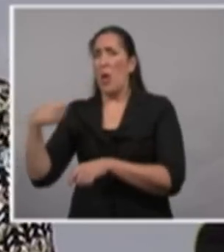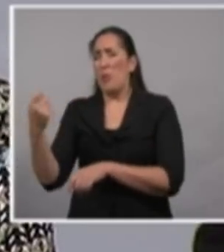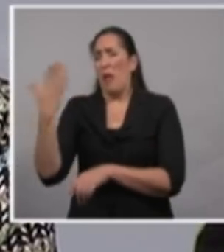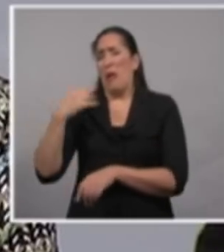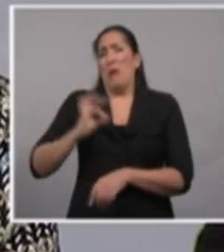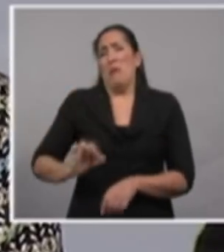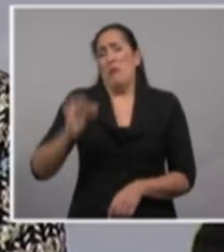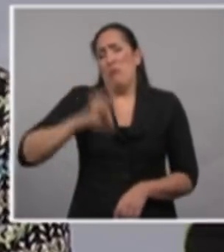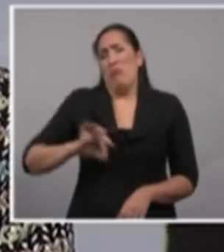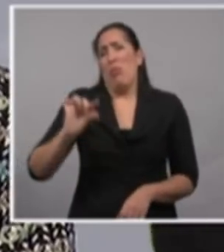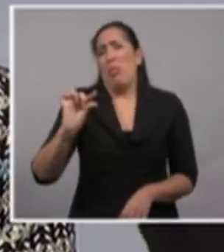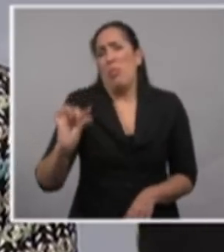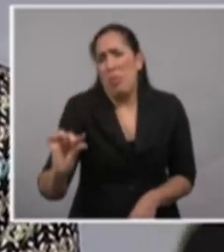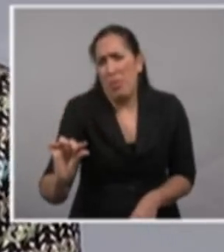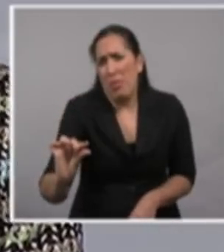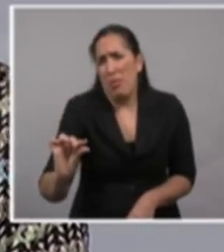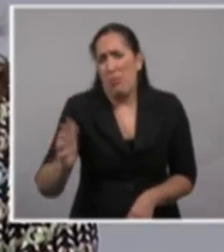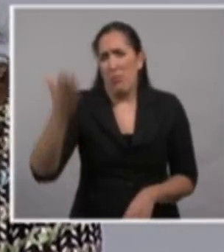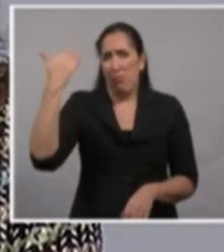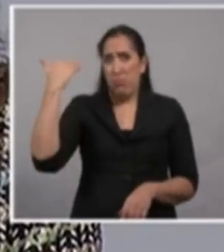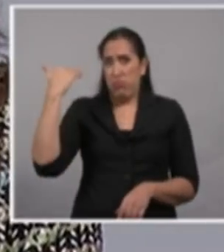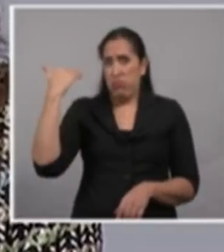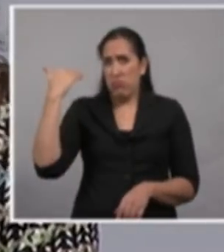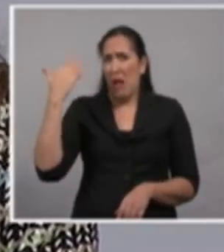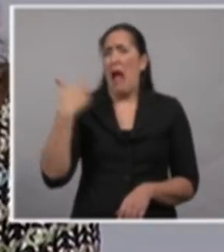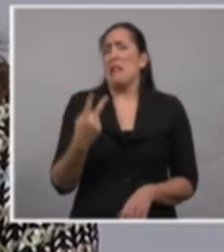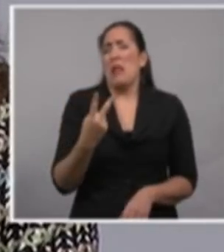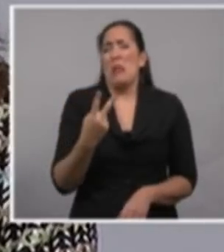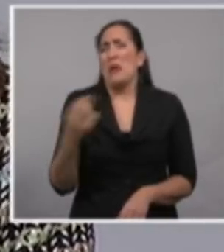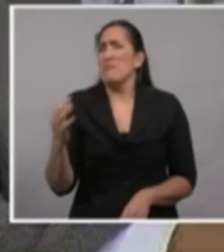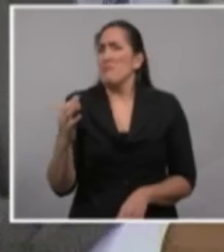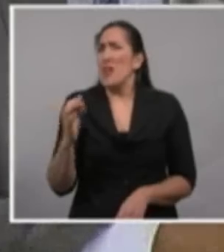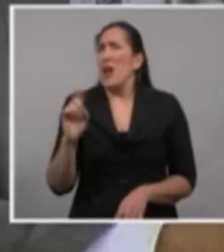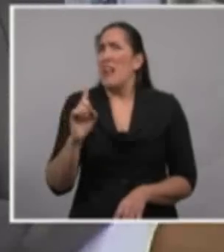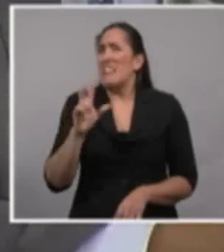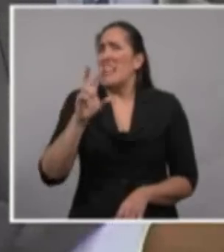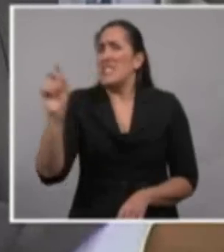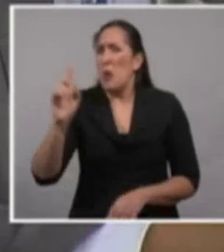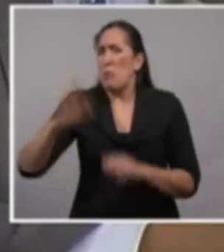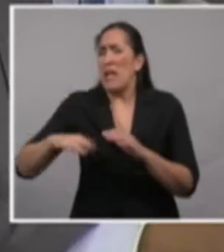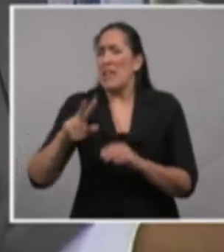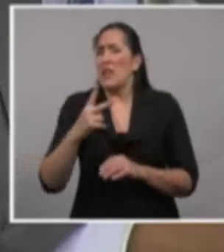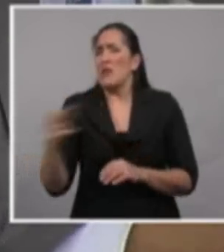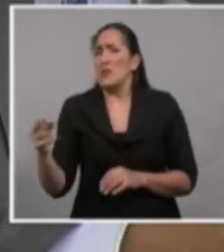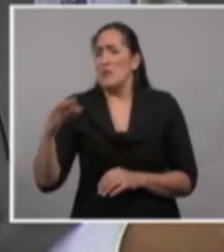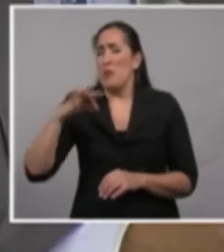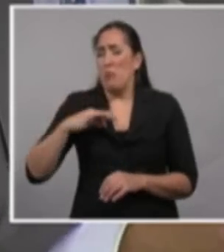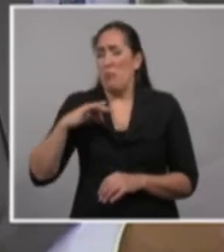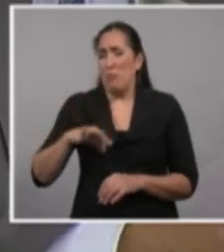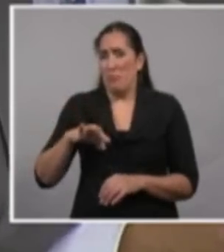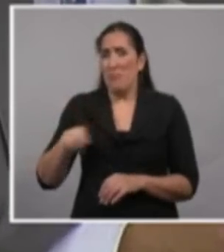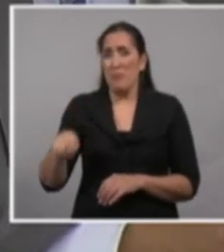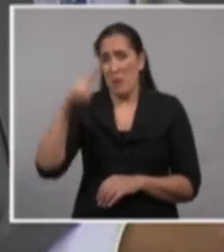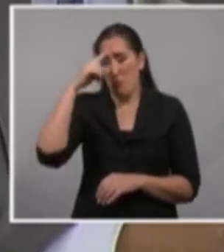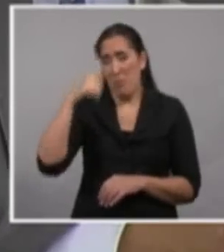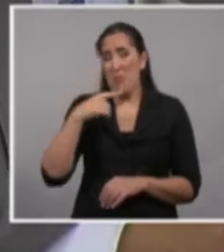poquito. Pero 200 pesos, no llegaba a 300, 200 pesos. Uno de los primeros aumentos los dio Néstor